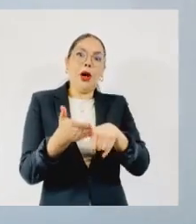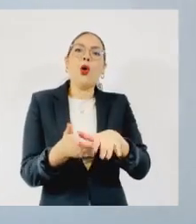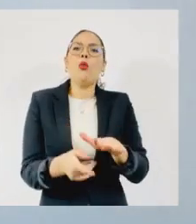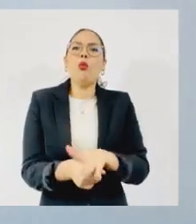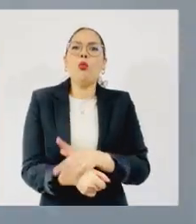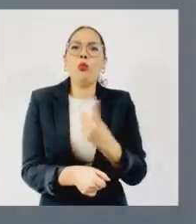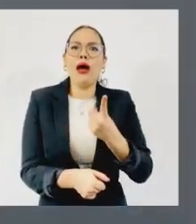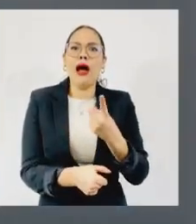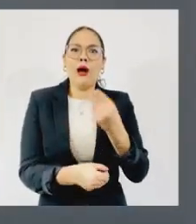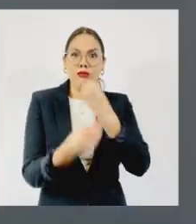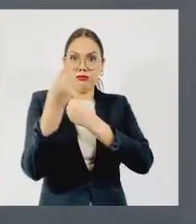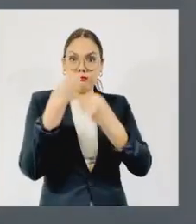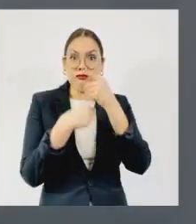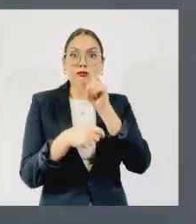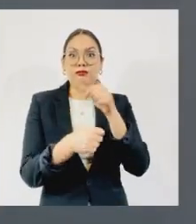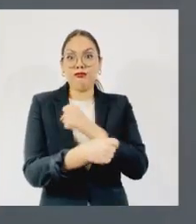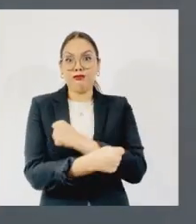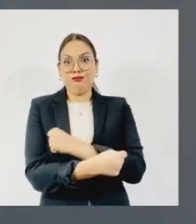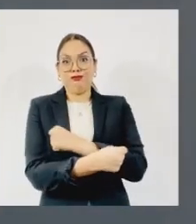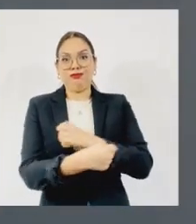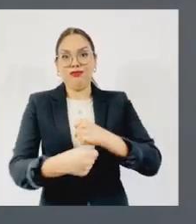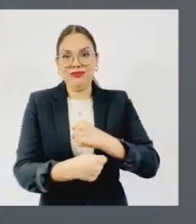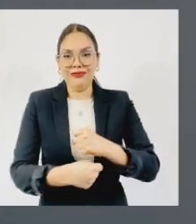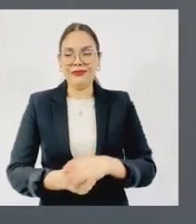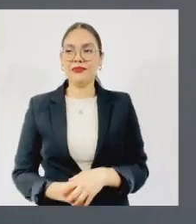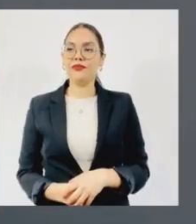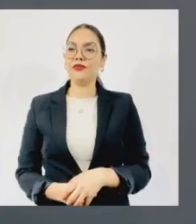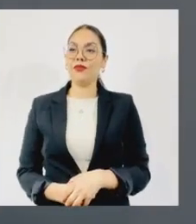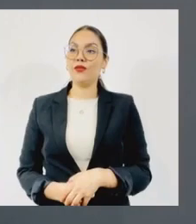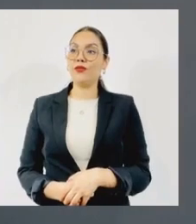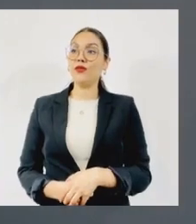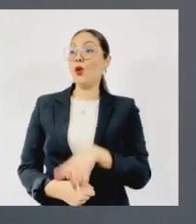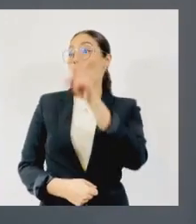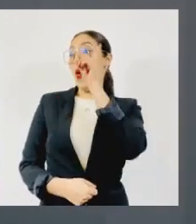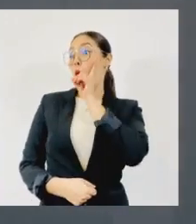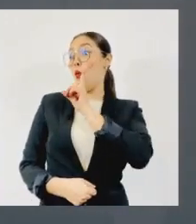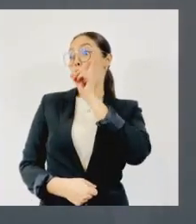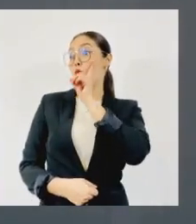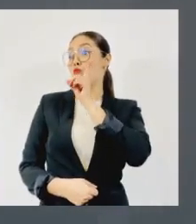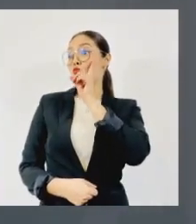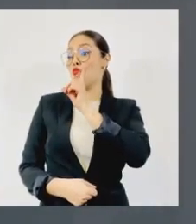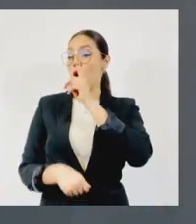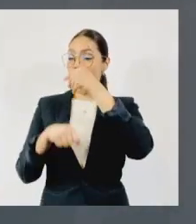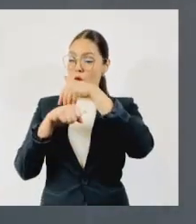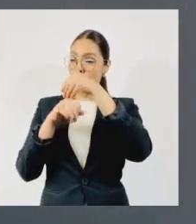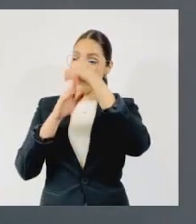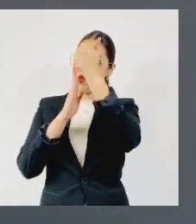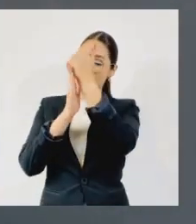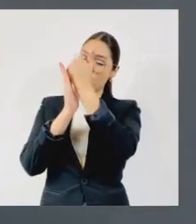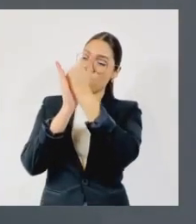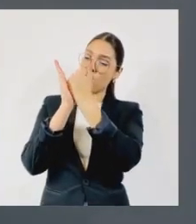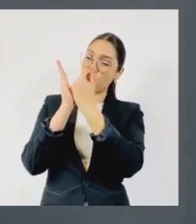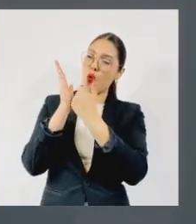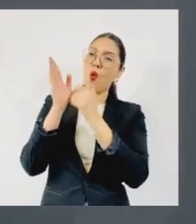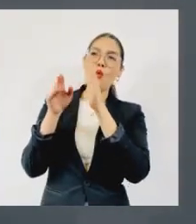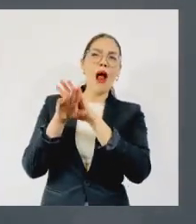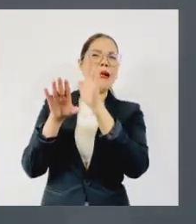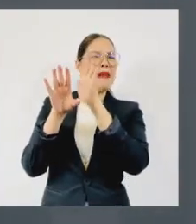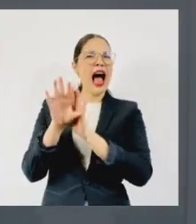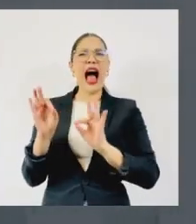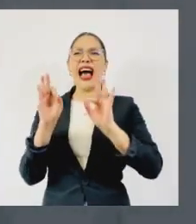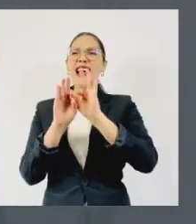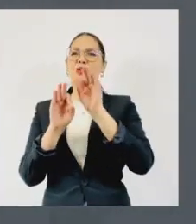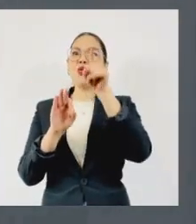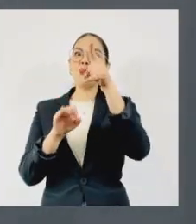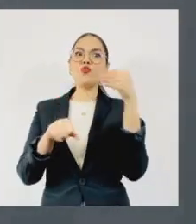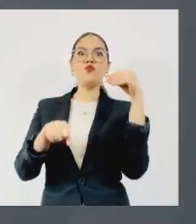mucho. Llegaste a encabezar la lista de las 50 mujeres más poderosas de México de acuerdo con la revista Forbes. ¿Qué sentiste al ver